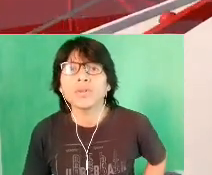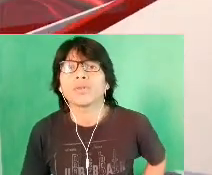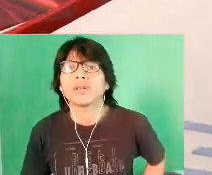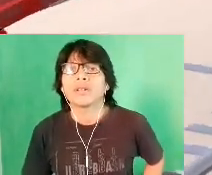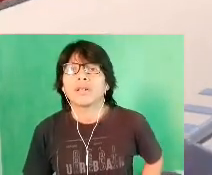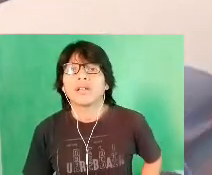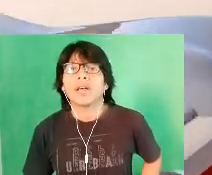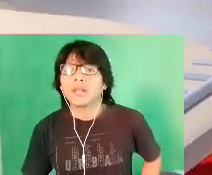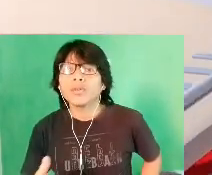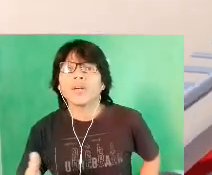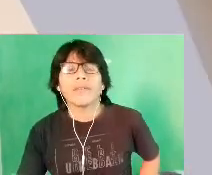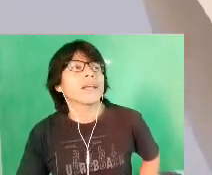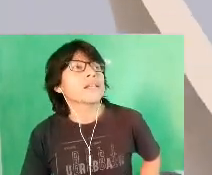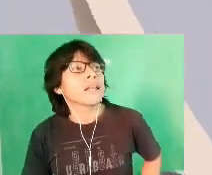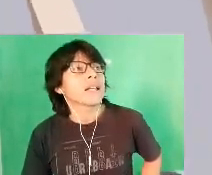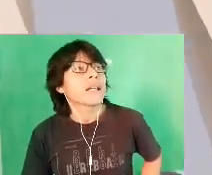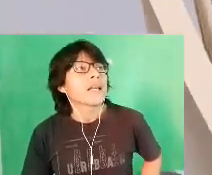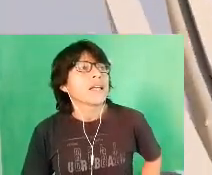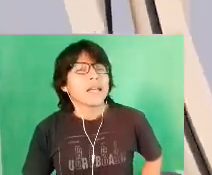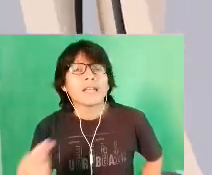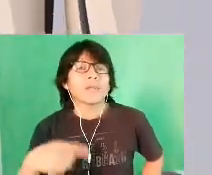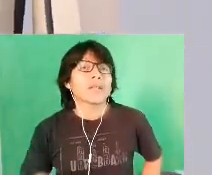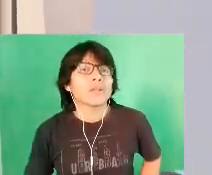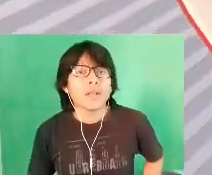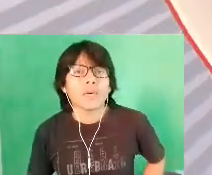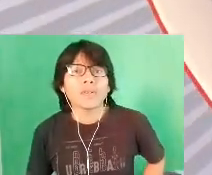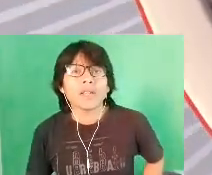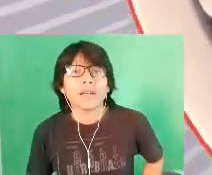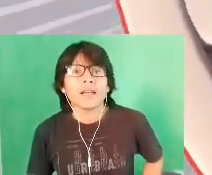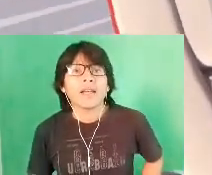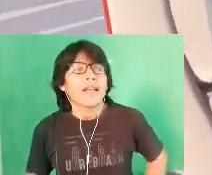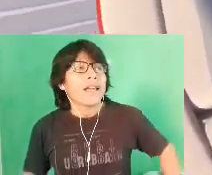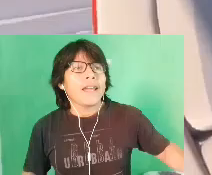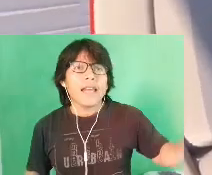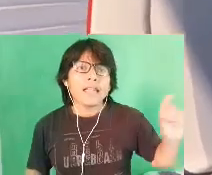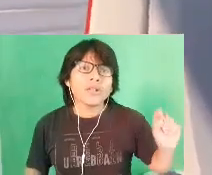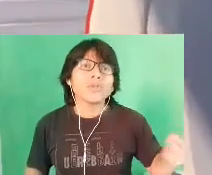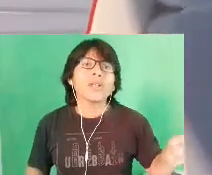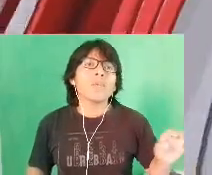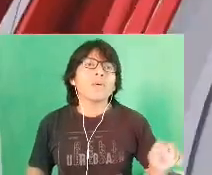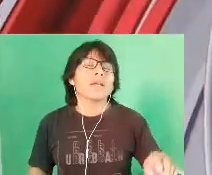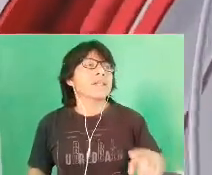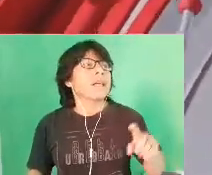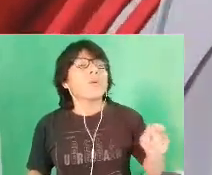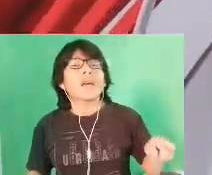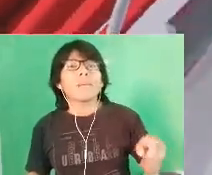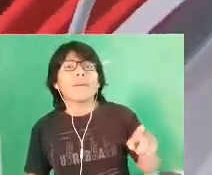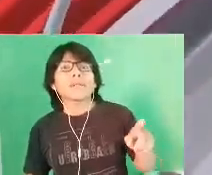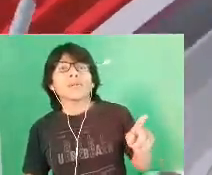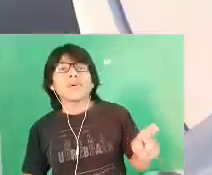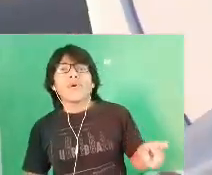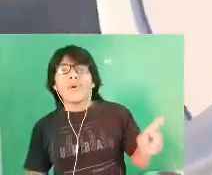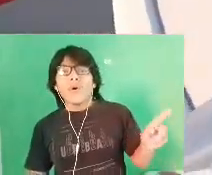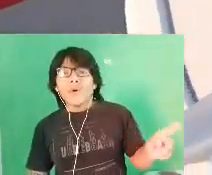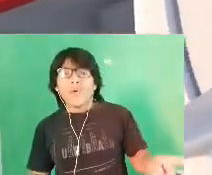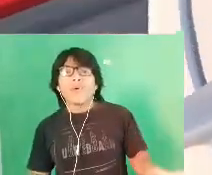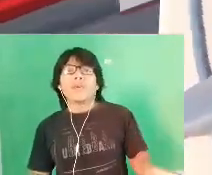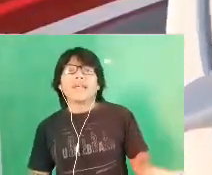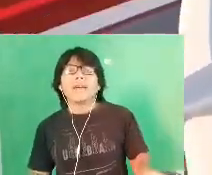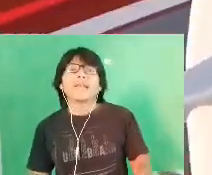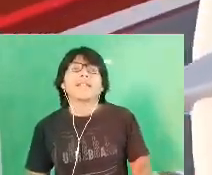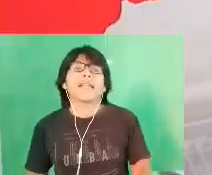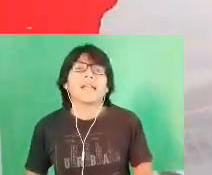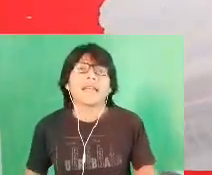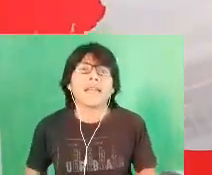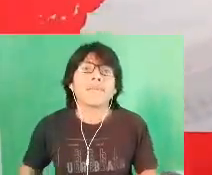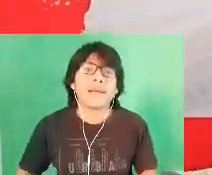de junio. Eso es lo que van a hacer. Y les voy a decir una cosa. Esto es una probadita de lo que pasó hoy